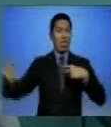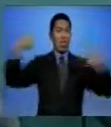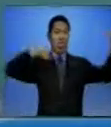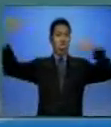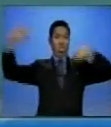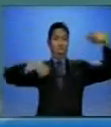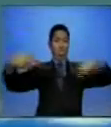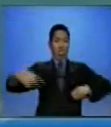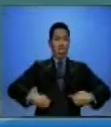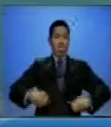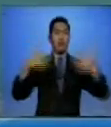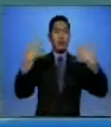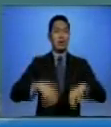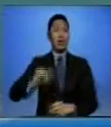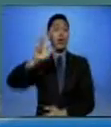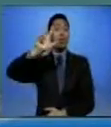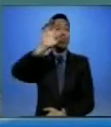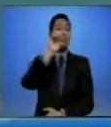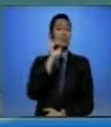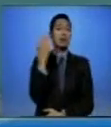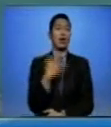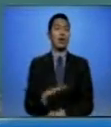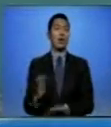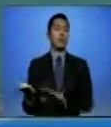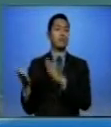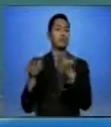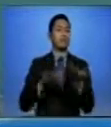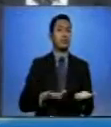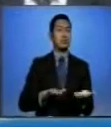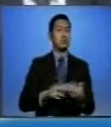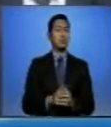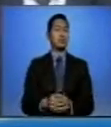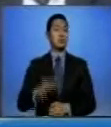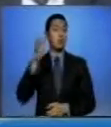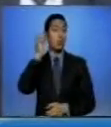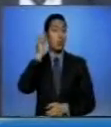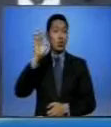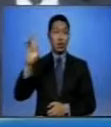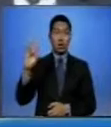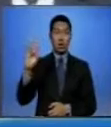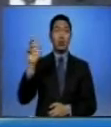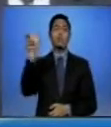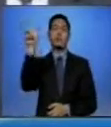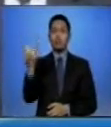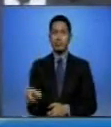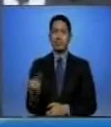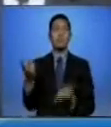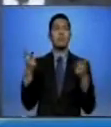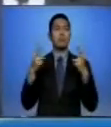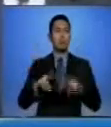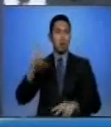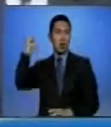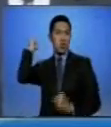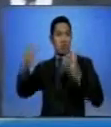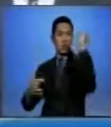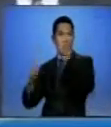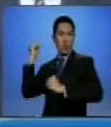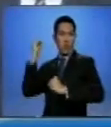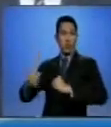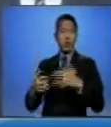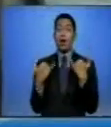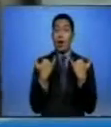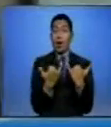él ya está muerto. Entonces la señora Onenka también fue lanceada. Este hecho está siendo investigado por las instancias gubernamentales